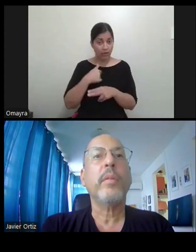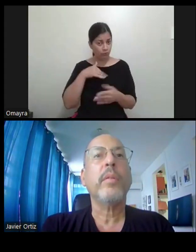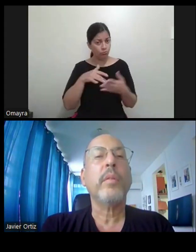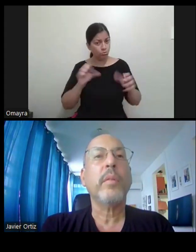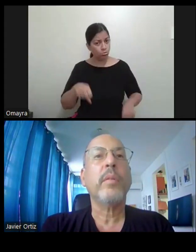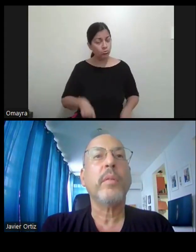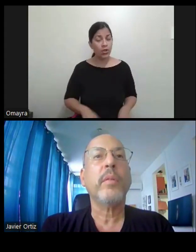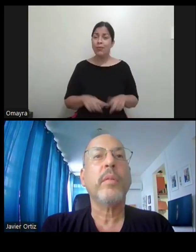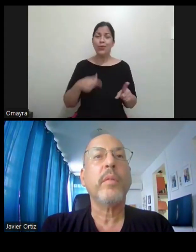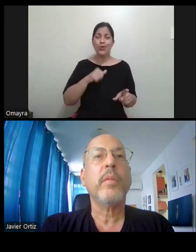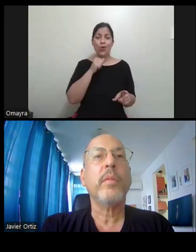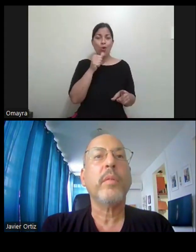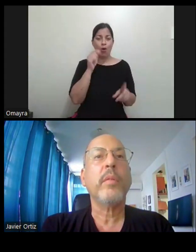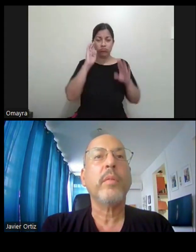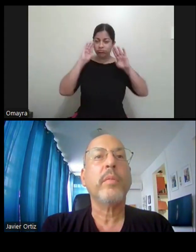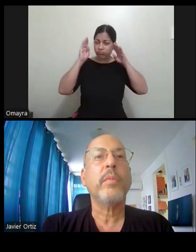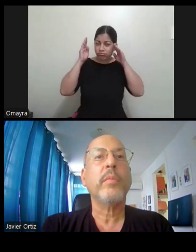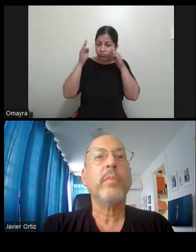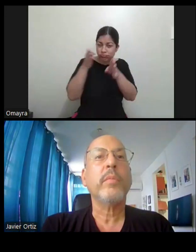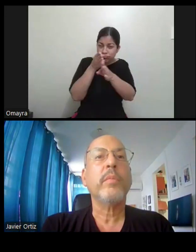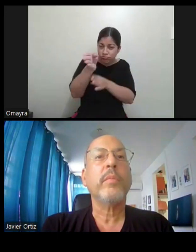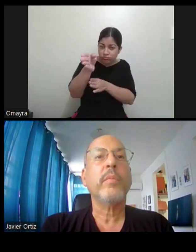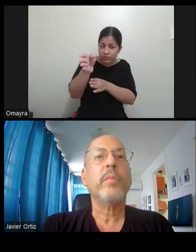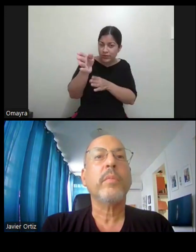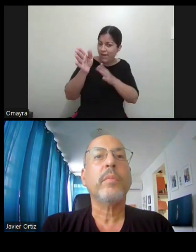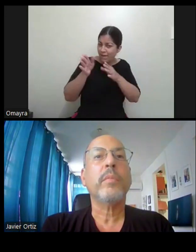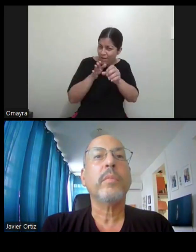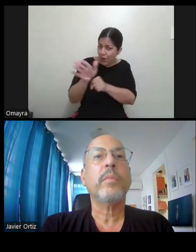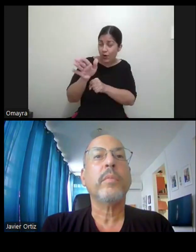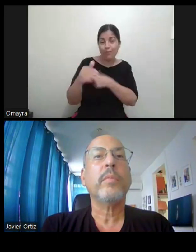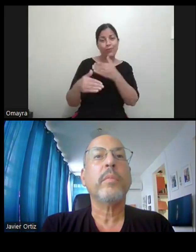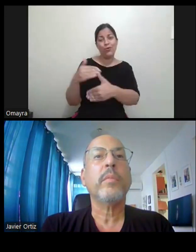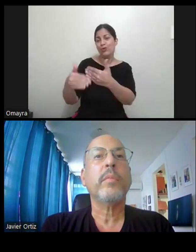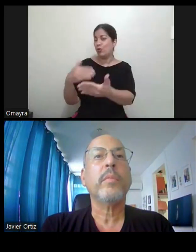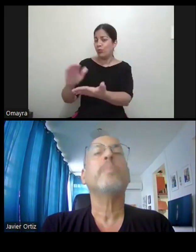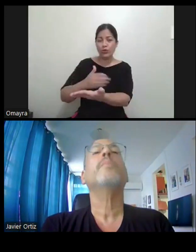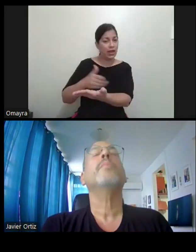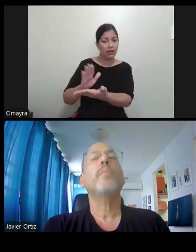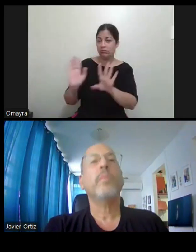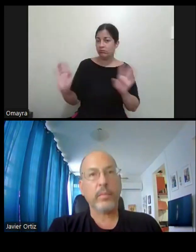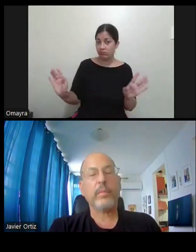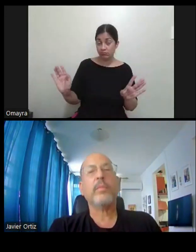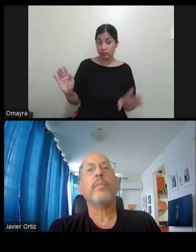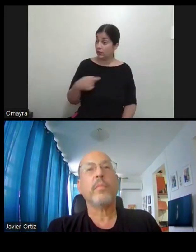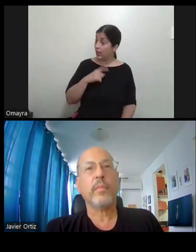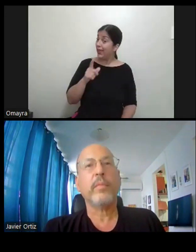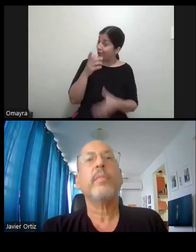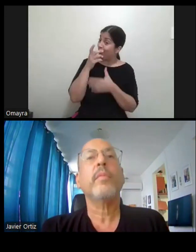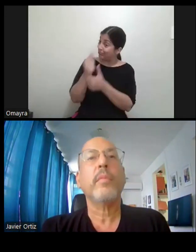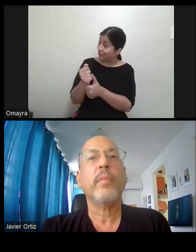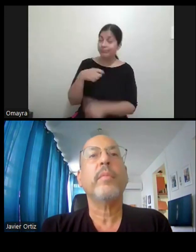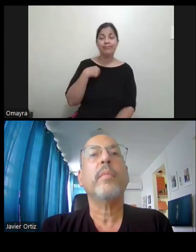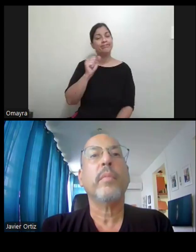pero no me dediqué de lleno al área de producción musical per se. ¿Qué era lo que te interesaba? La producción overall,